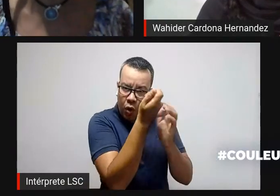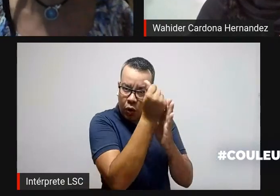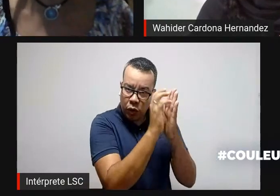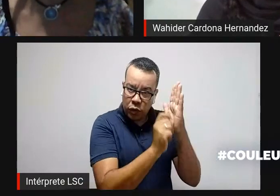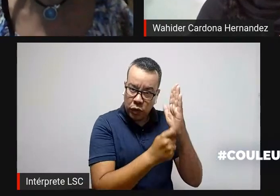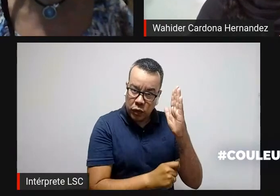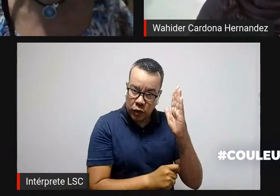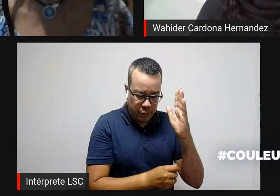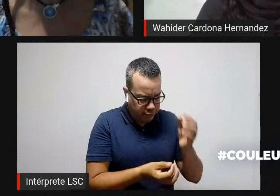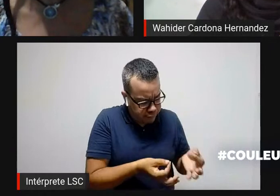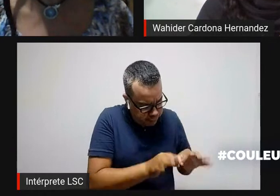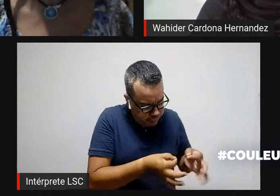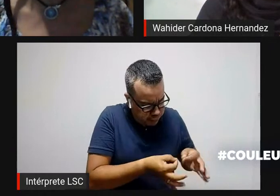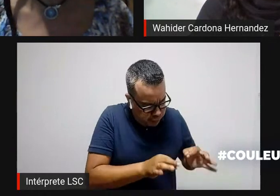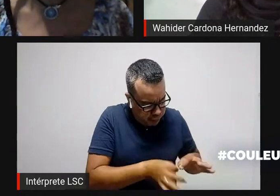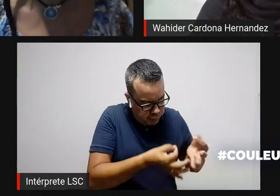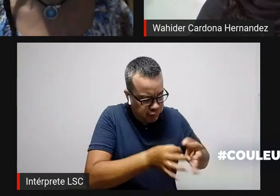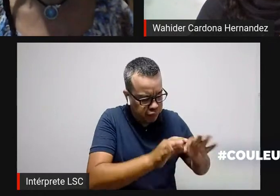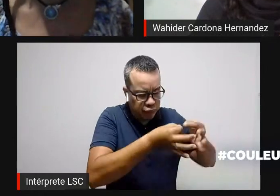perfectos rombos de colores.